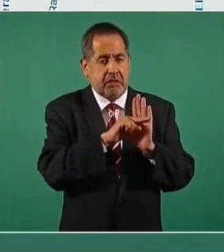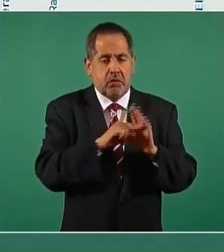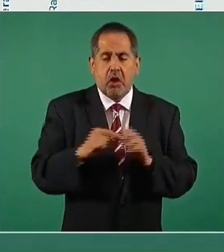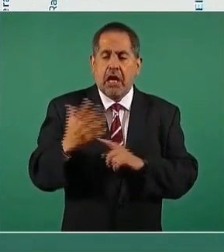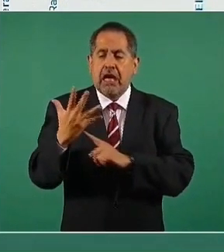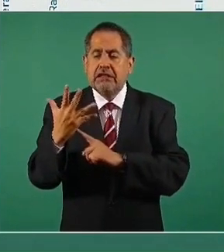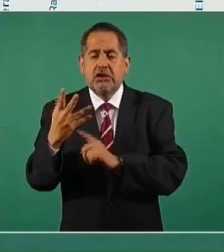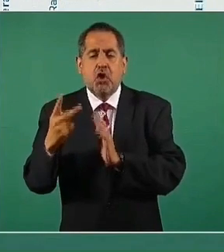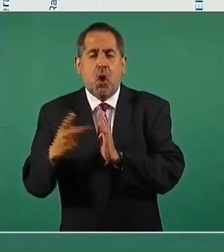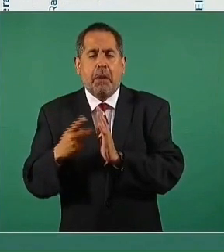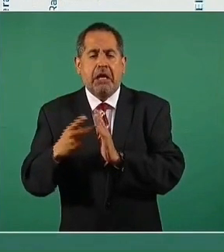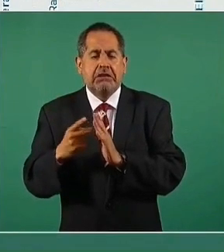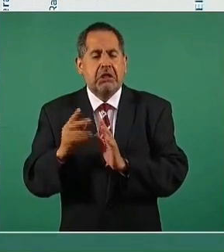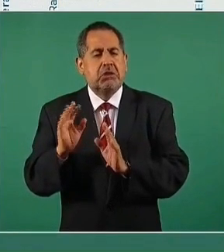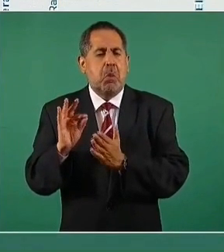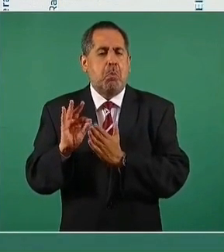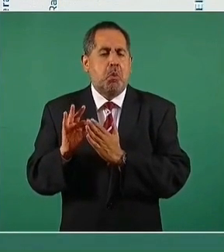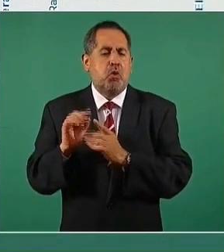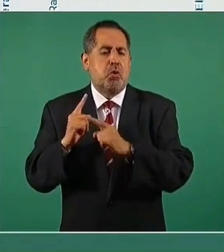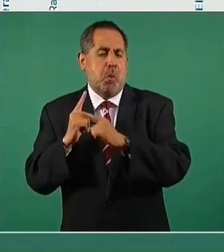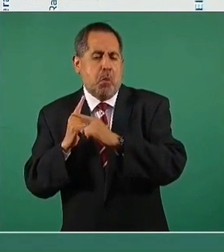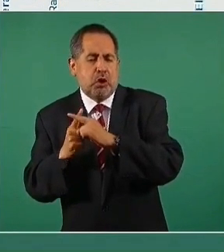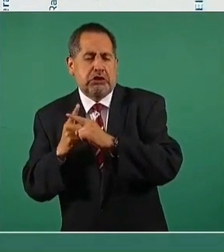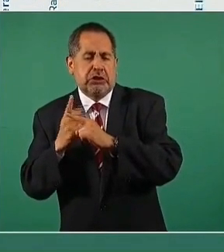5 a favor.